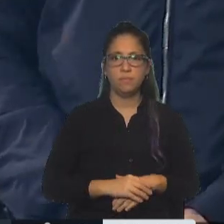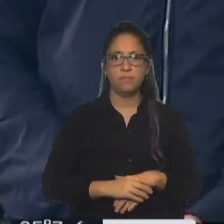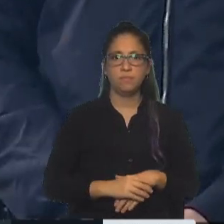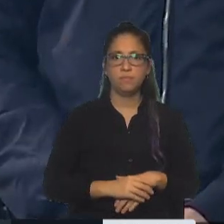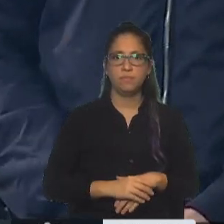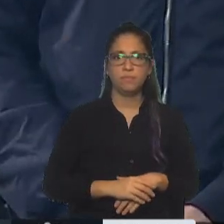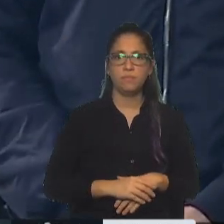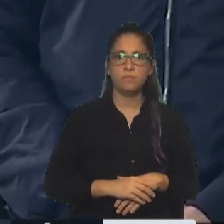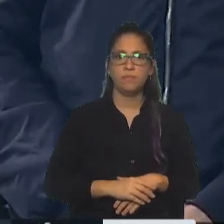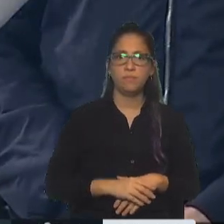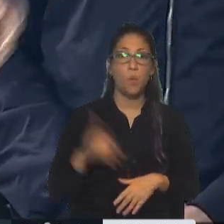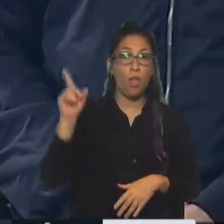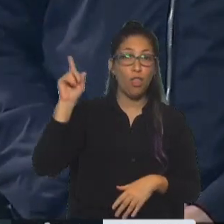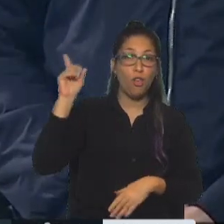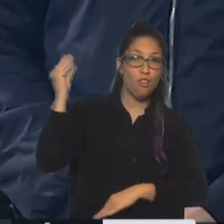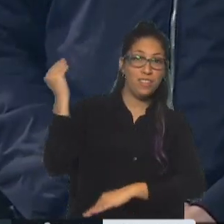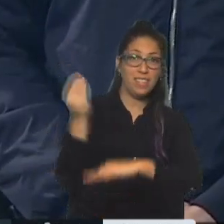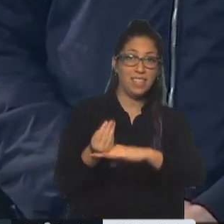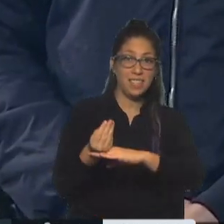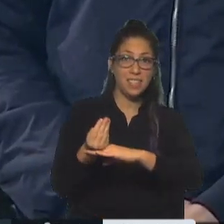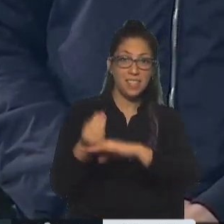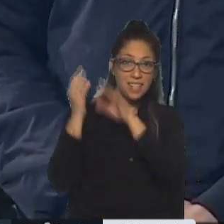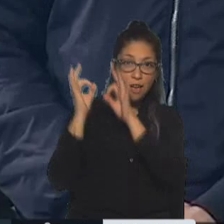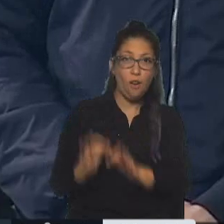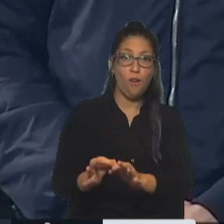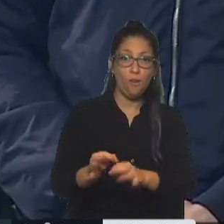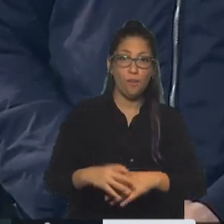Cuando el compañero llegó,